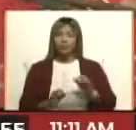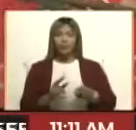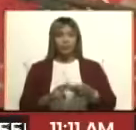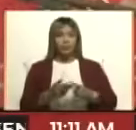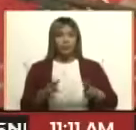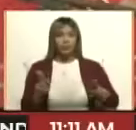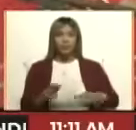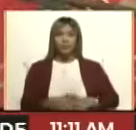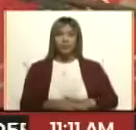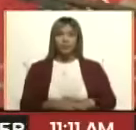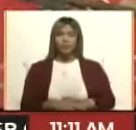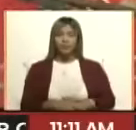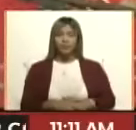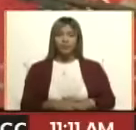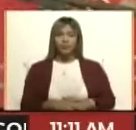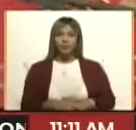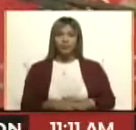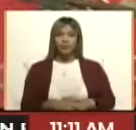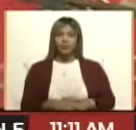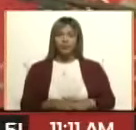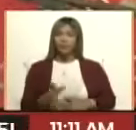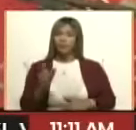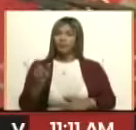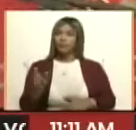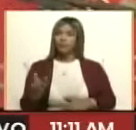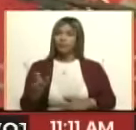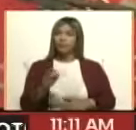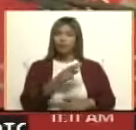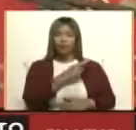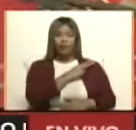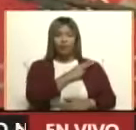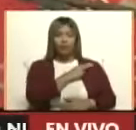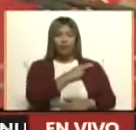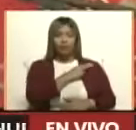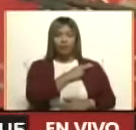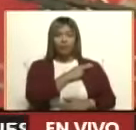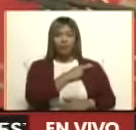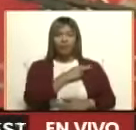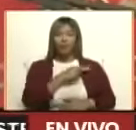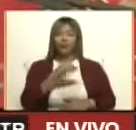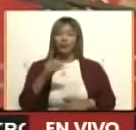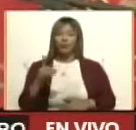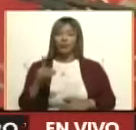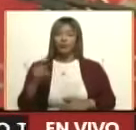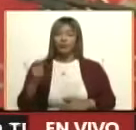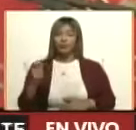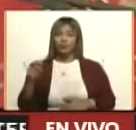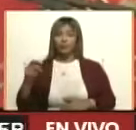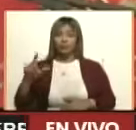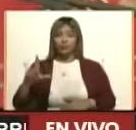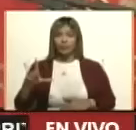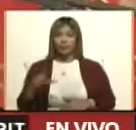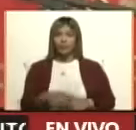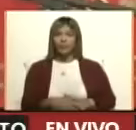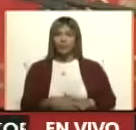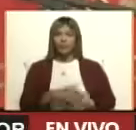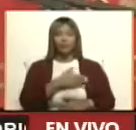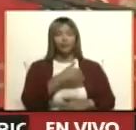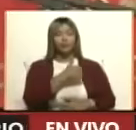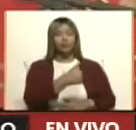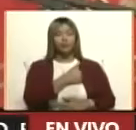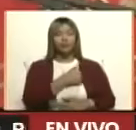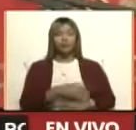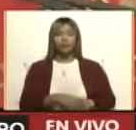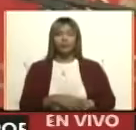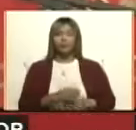Paz. Ciudadano general en jefe Domingo Antonio Hernández Lares, comandante